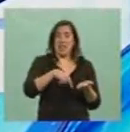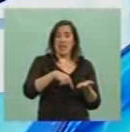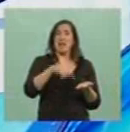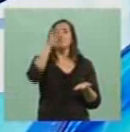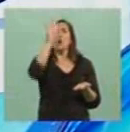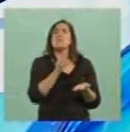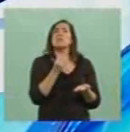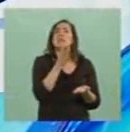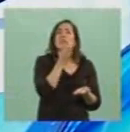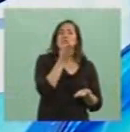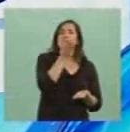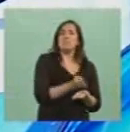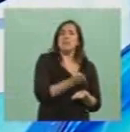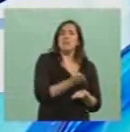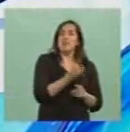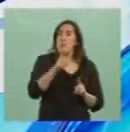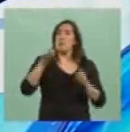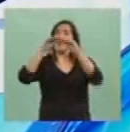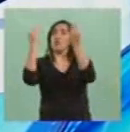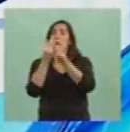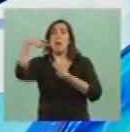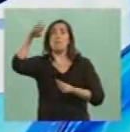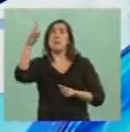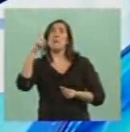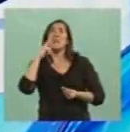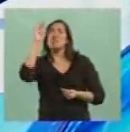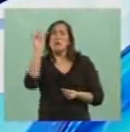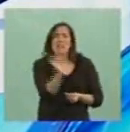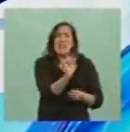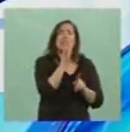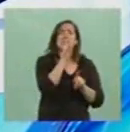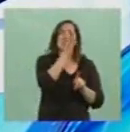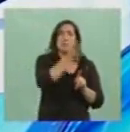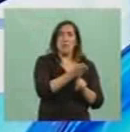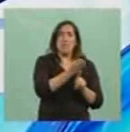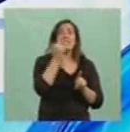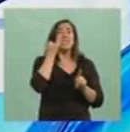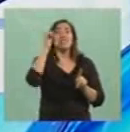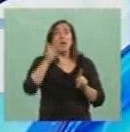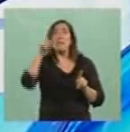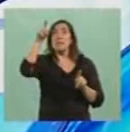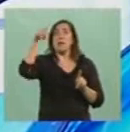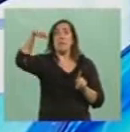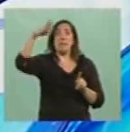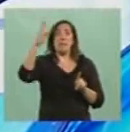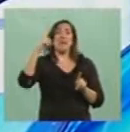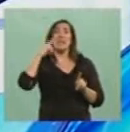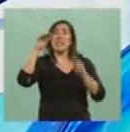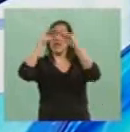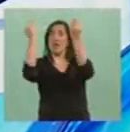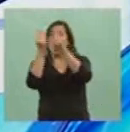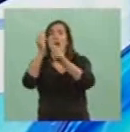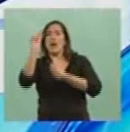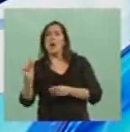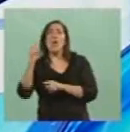el 14% de ese PBI y de ese PBI solamente el 9% es en